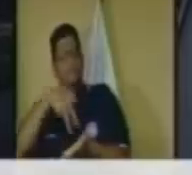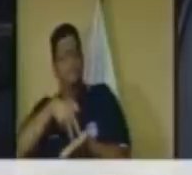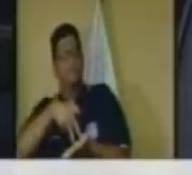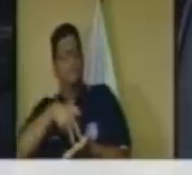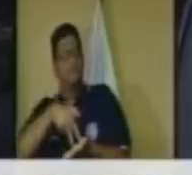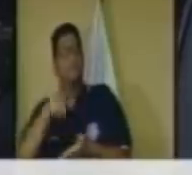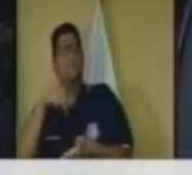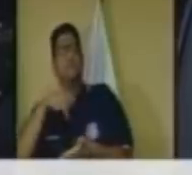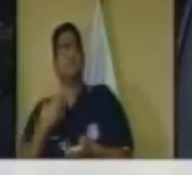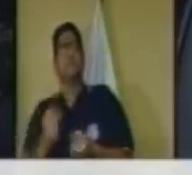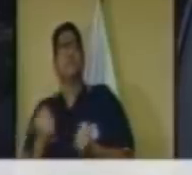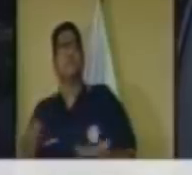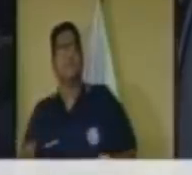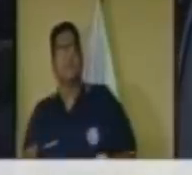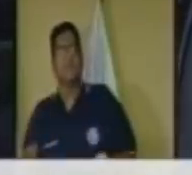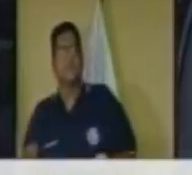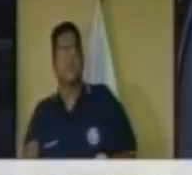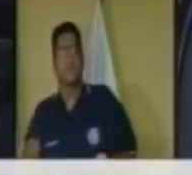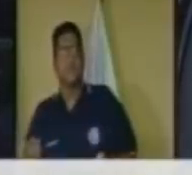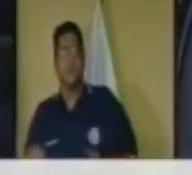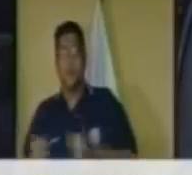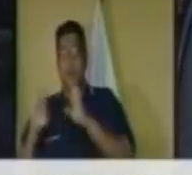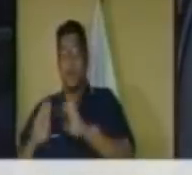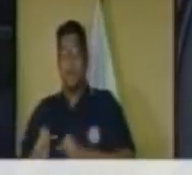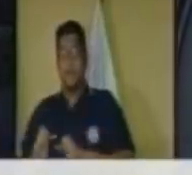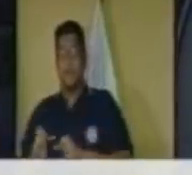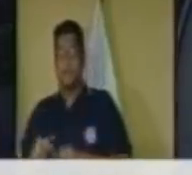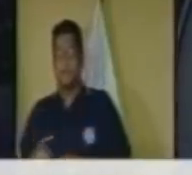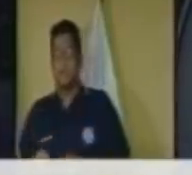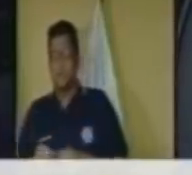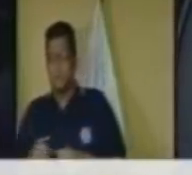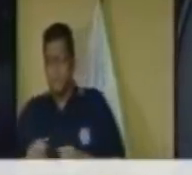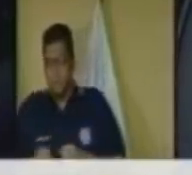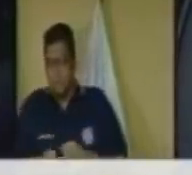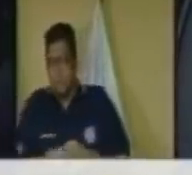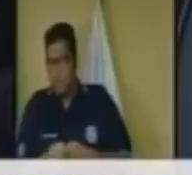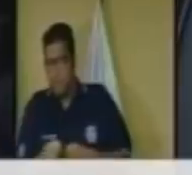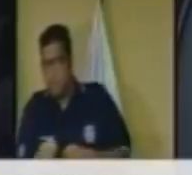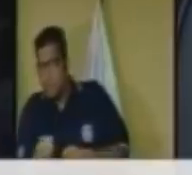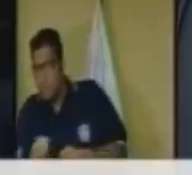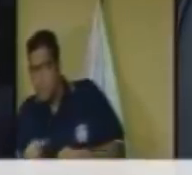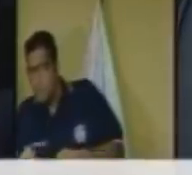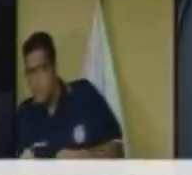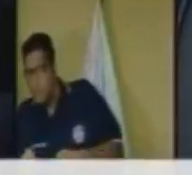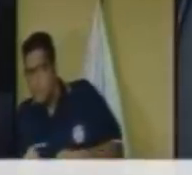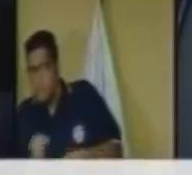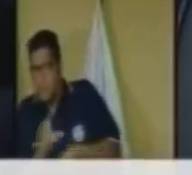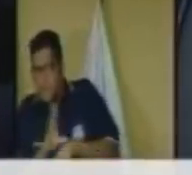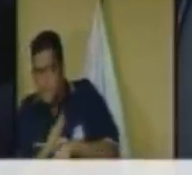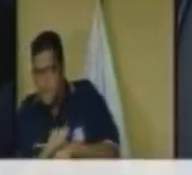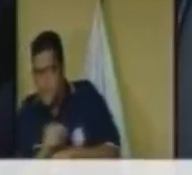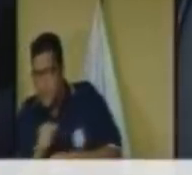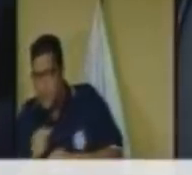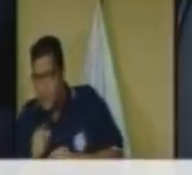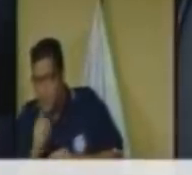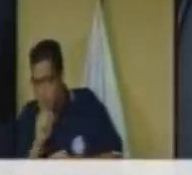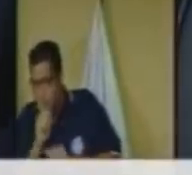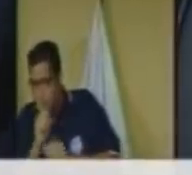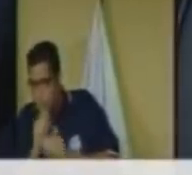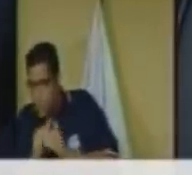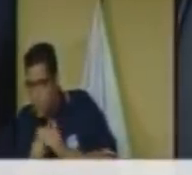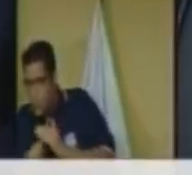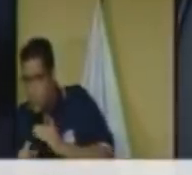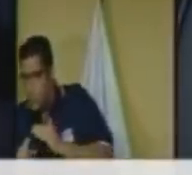si intentan salir, pues si hay una sanción, y ya se les obliga a cumplir la